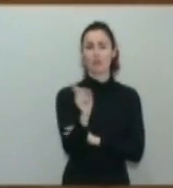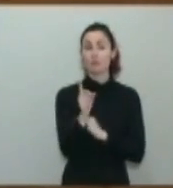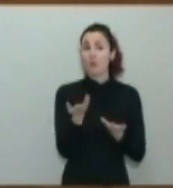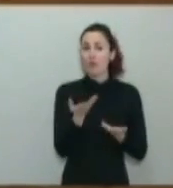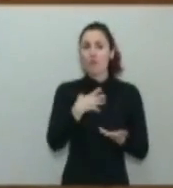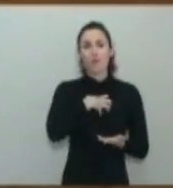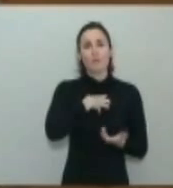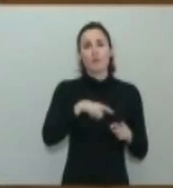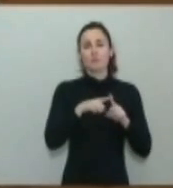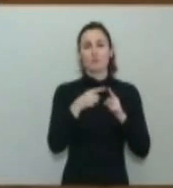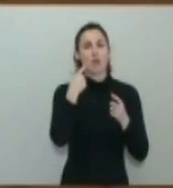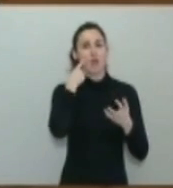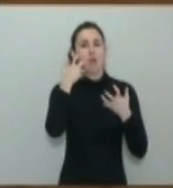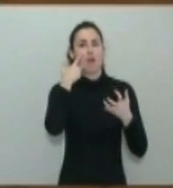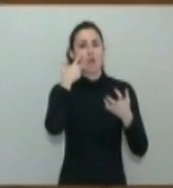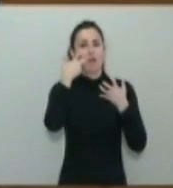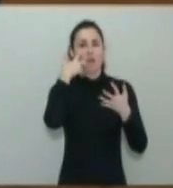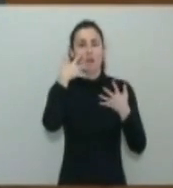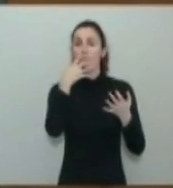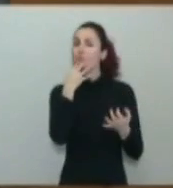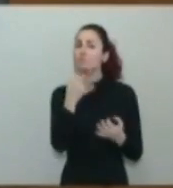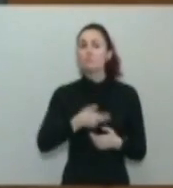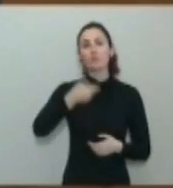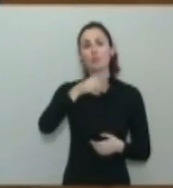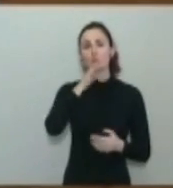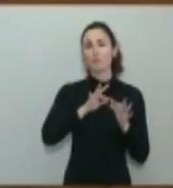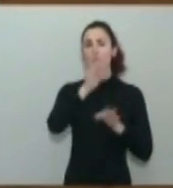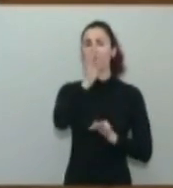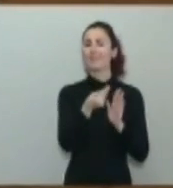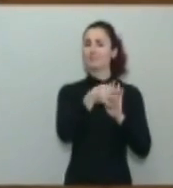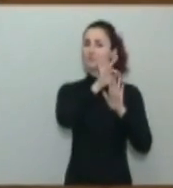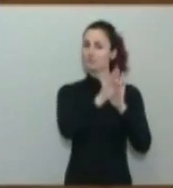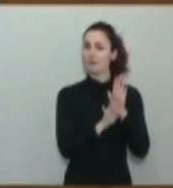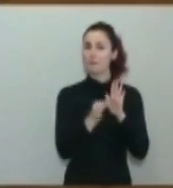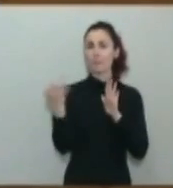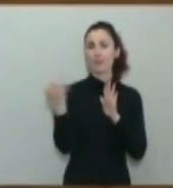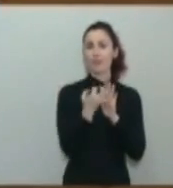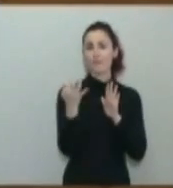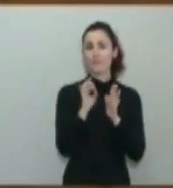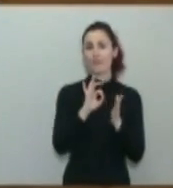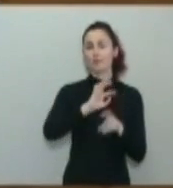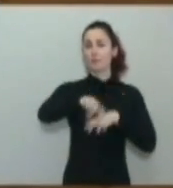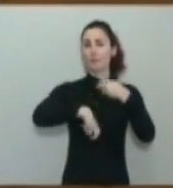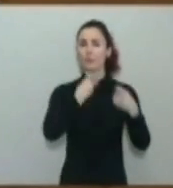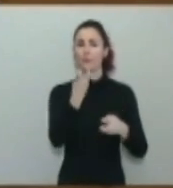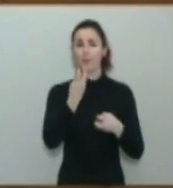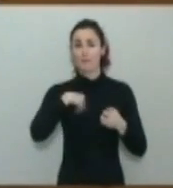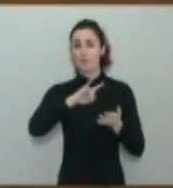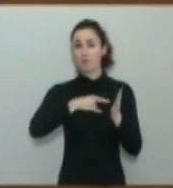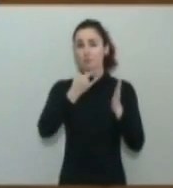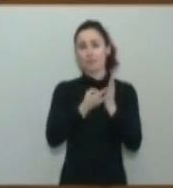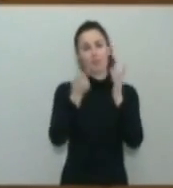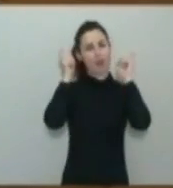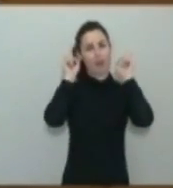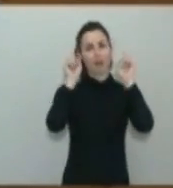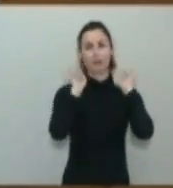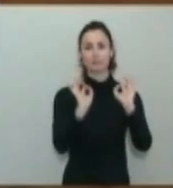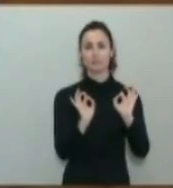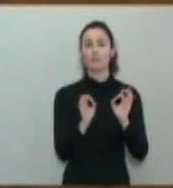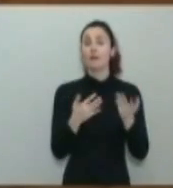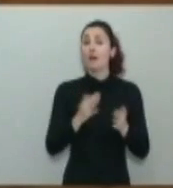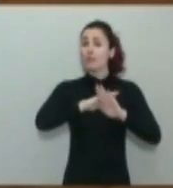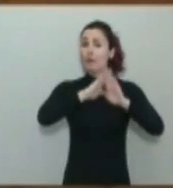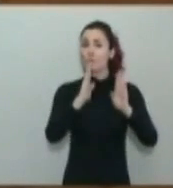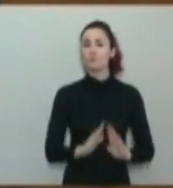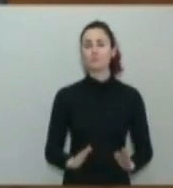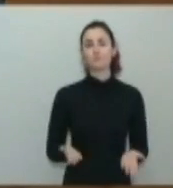podíamos dejar de señalarlo porque entendemos que todas estas medidas deben de formar parte, como les decía, de un cambio de paradigma en el sistema educativo. En